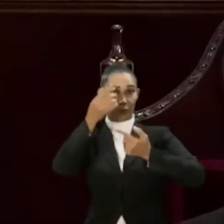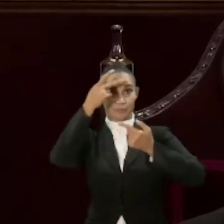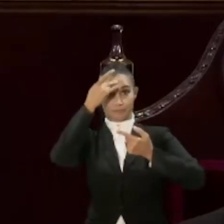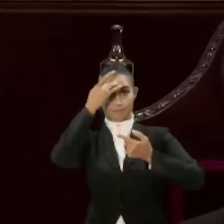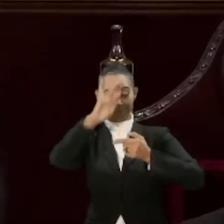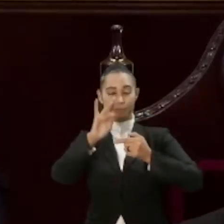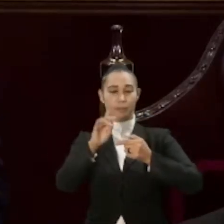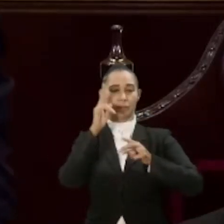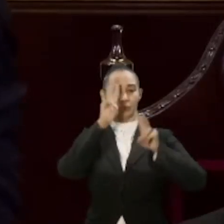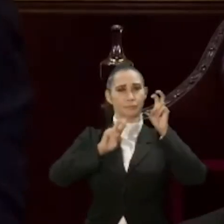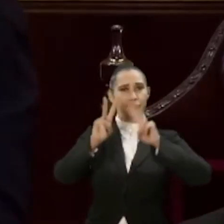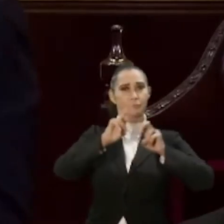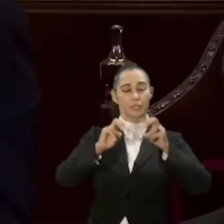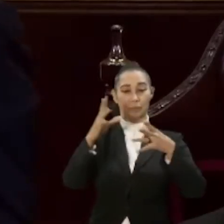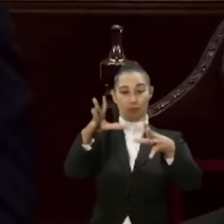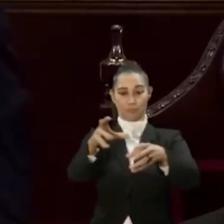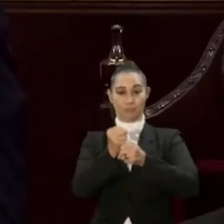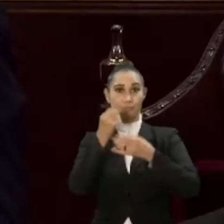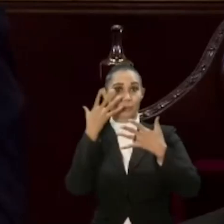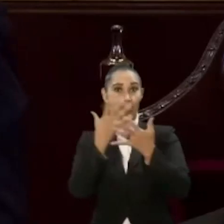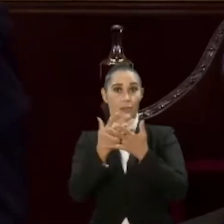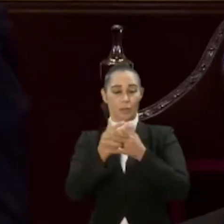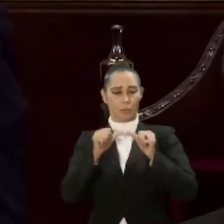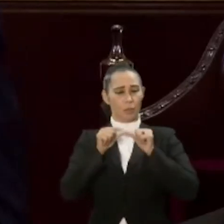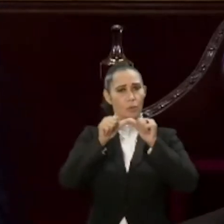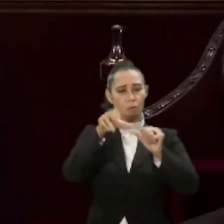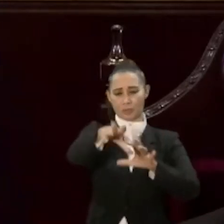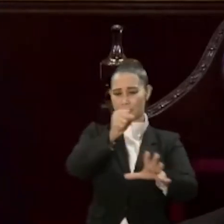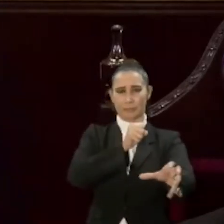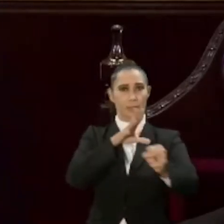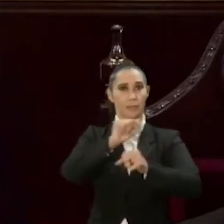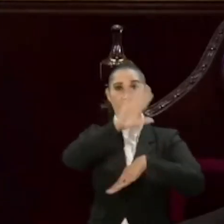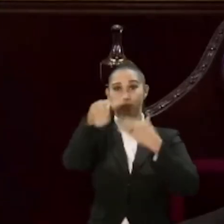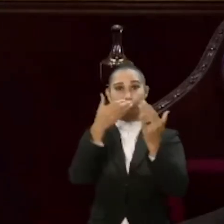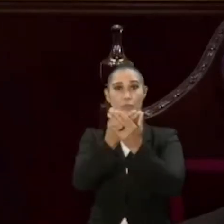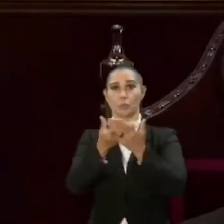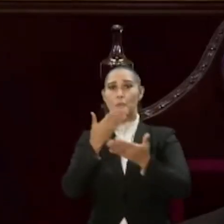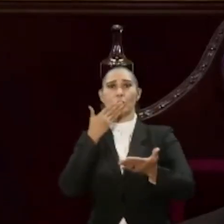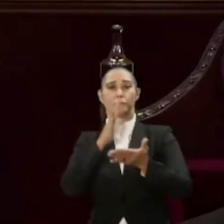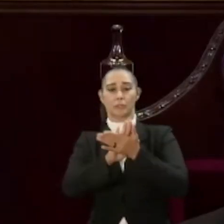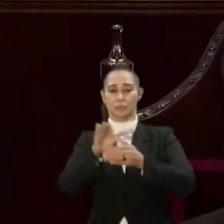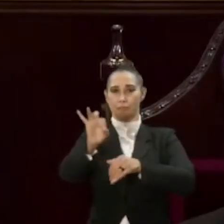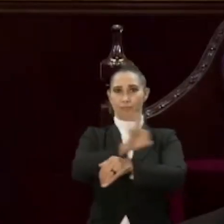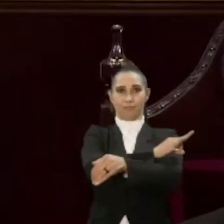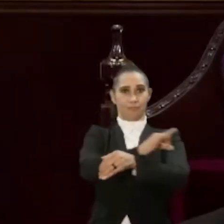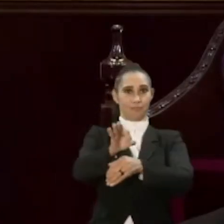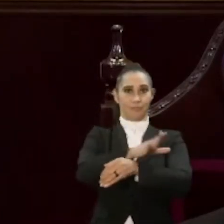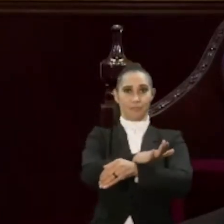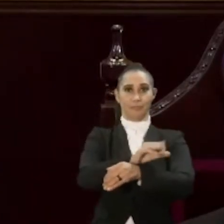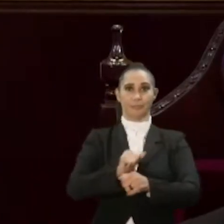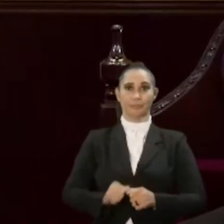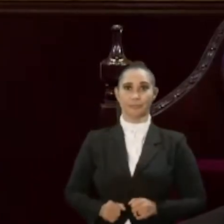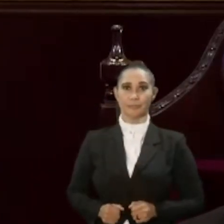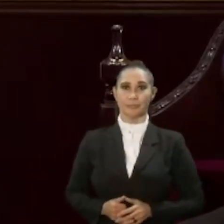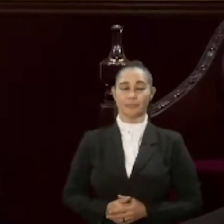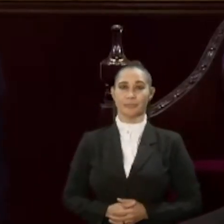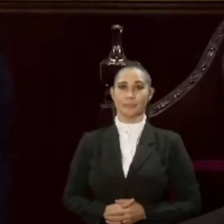lo cual sucedieron varios apresamientos y que vamos a continuar sin contemplaciones, independientemente de quienes estén